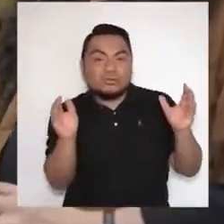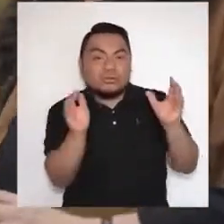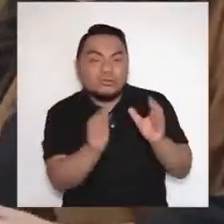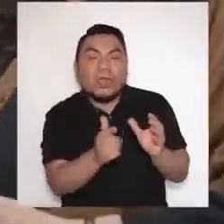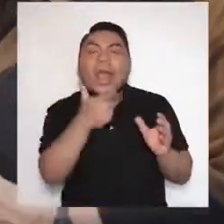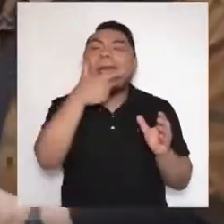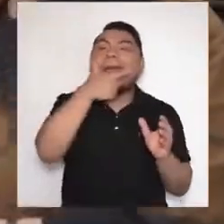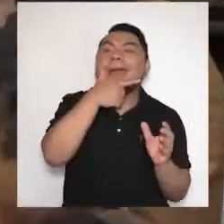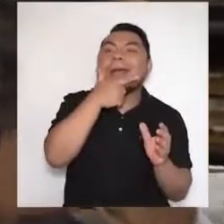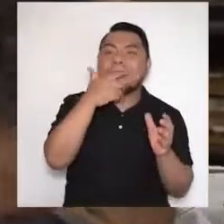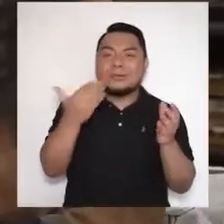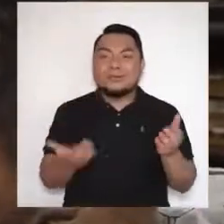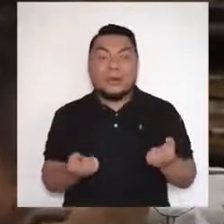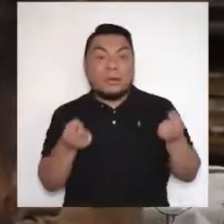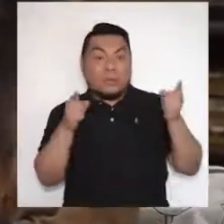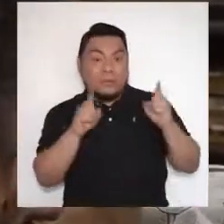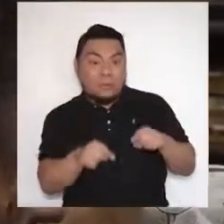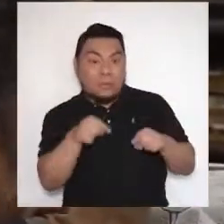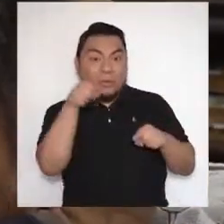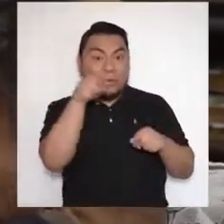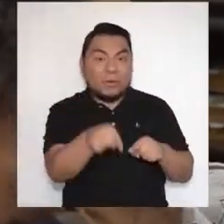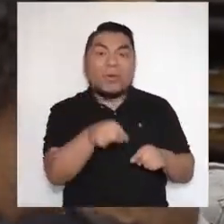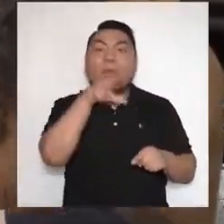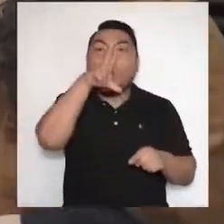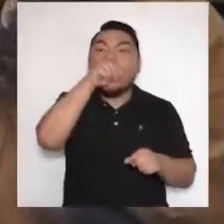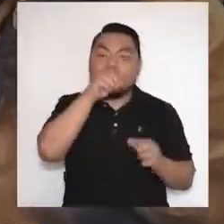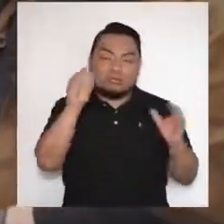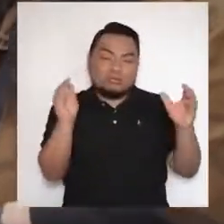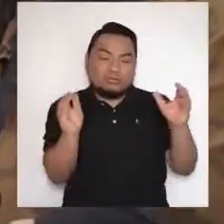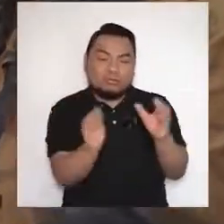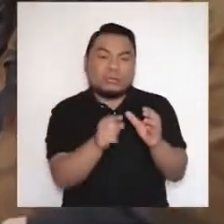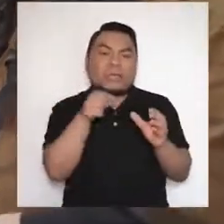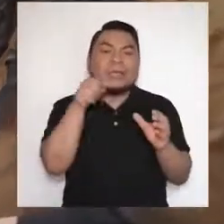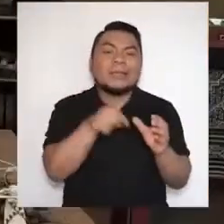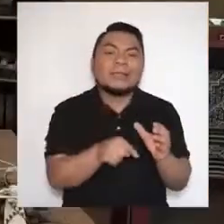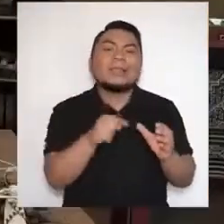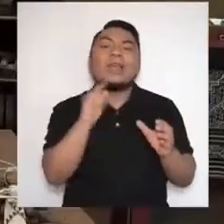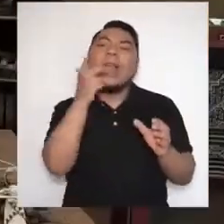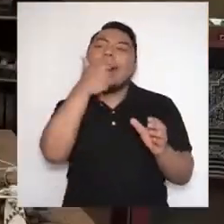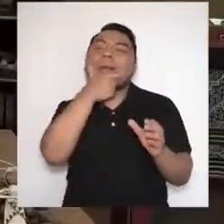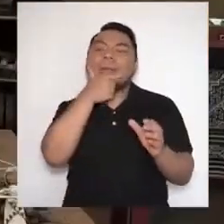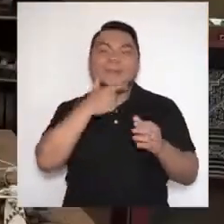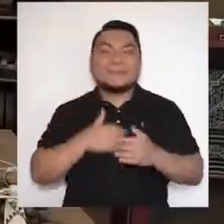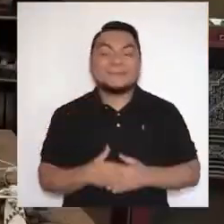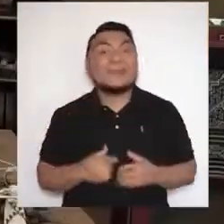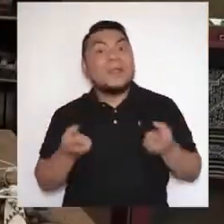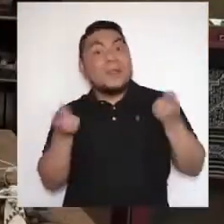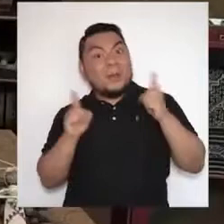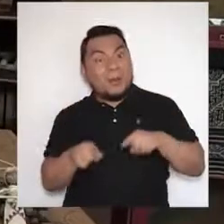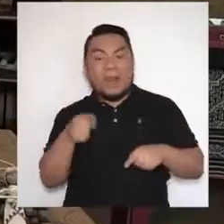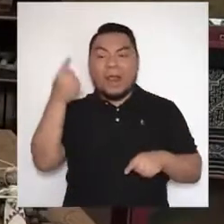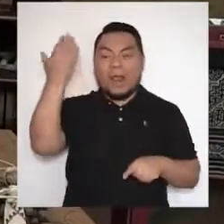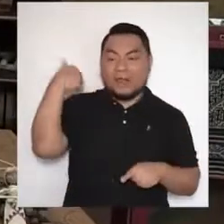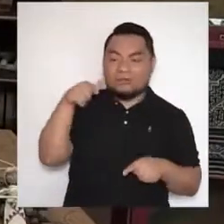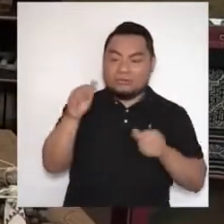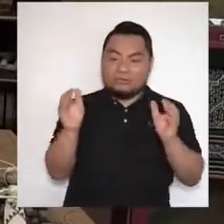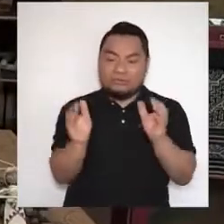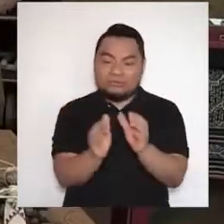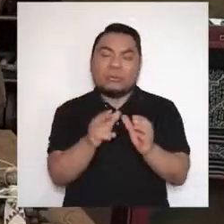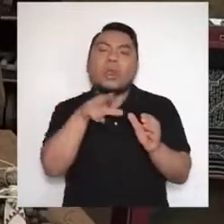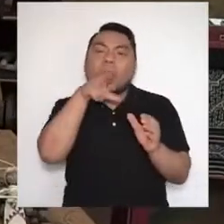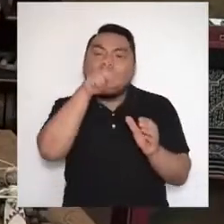chikaya. Bakutia diki, panchima chikaya. Cuando era chiquito